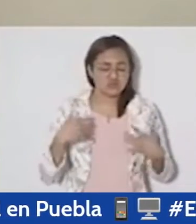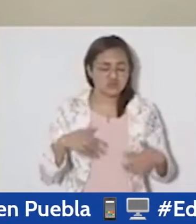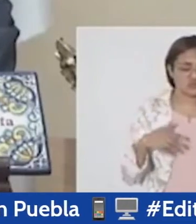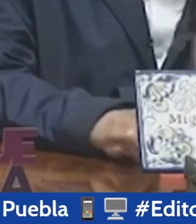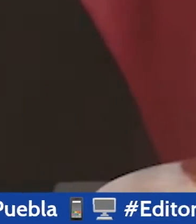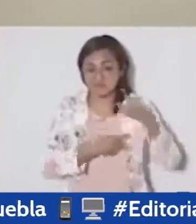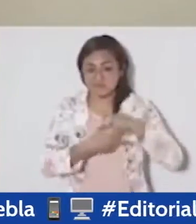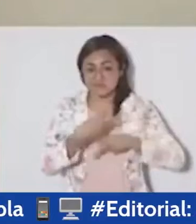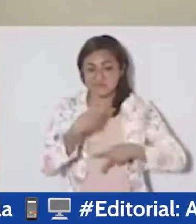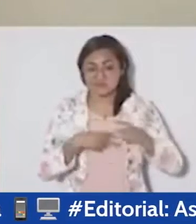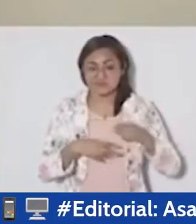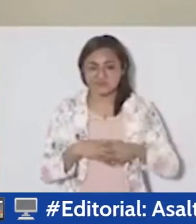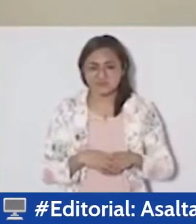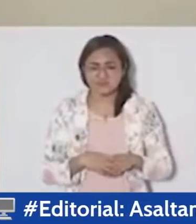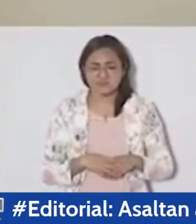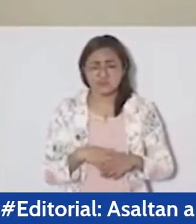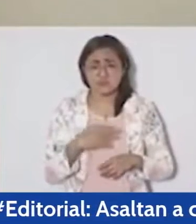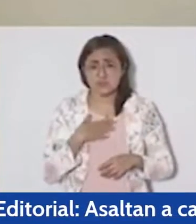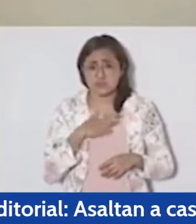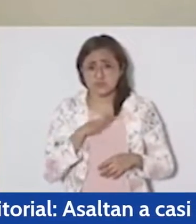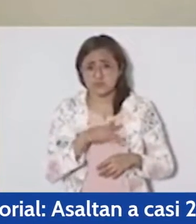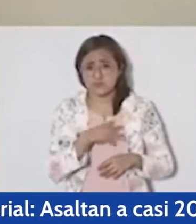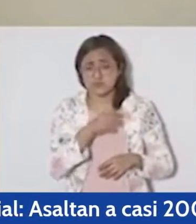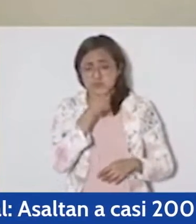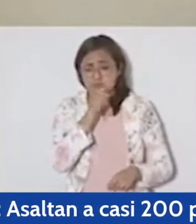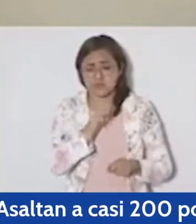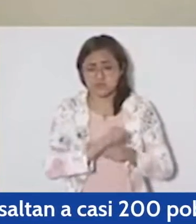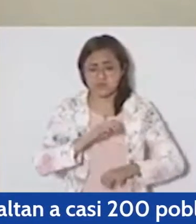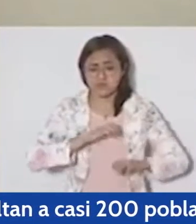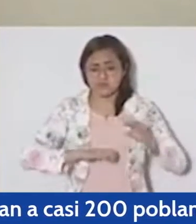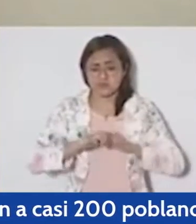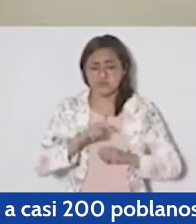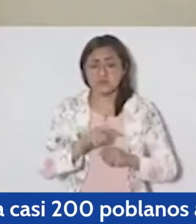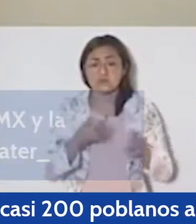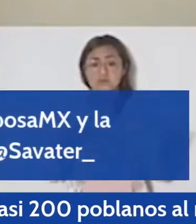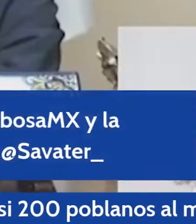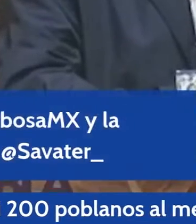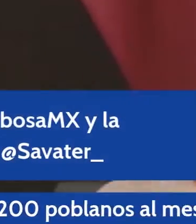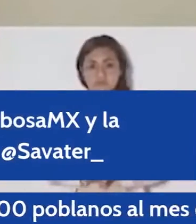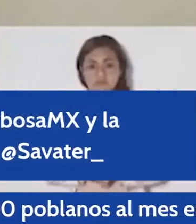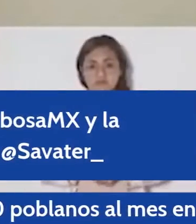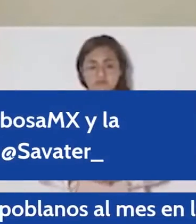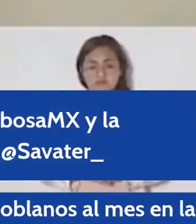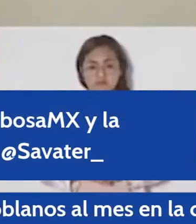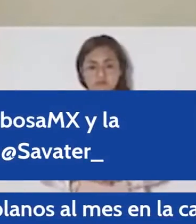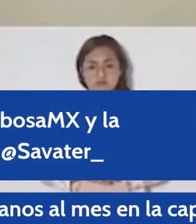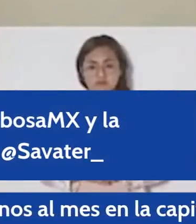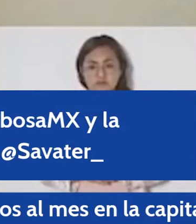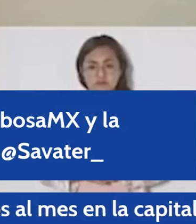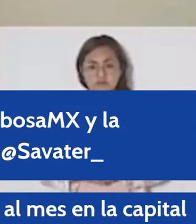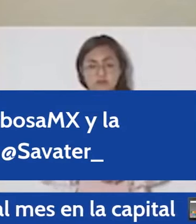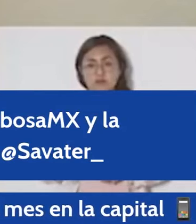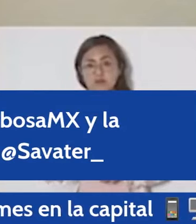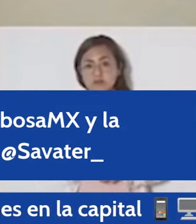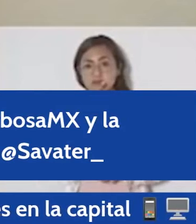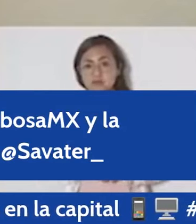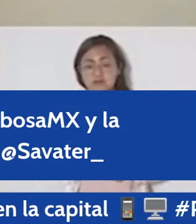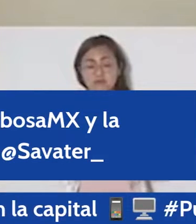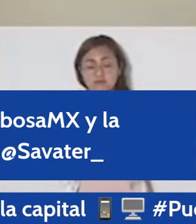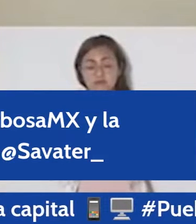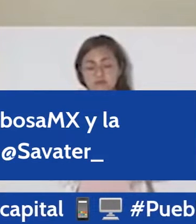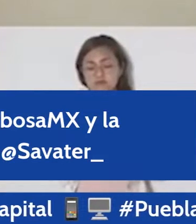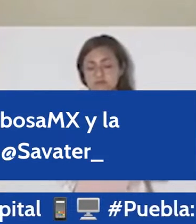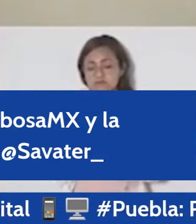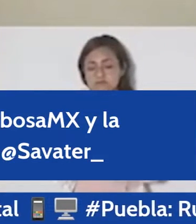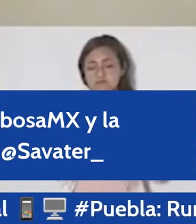una charla yo le encargué a la secretaría de economía hiciera esos contactos debo decirles que la